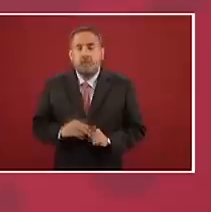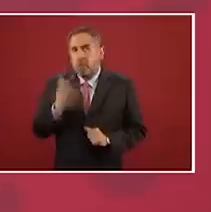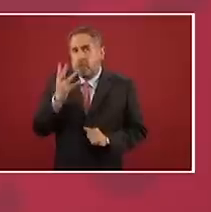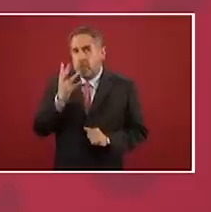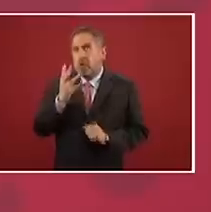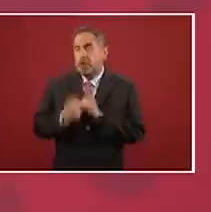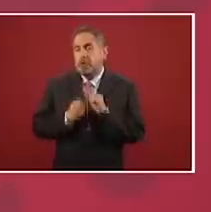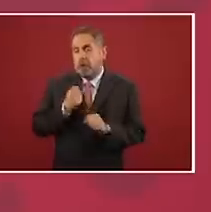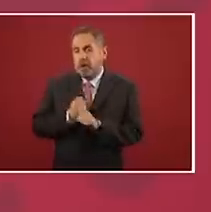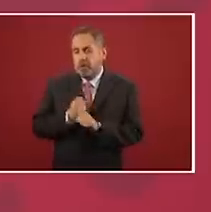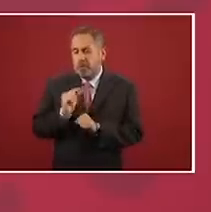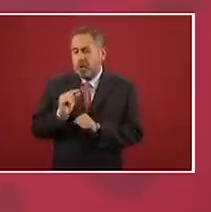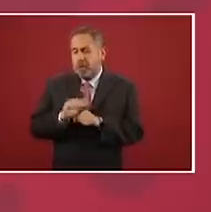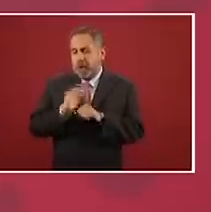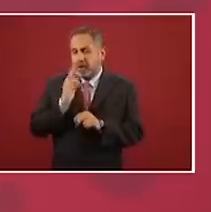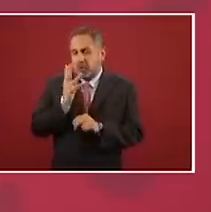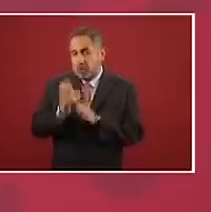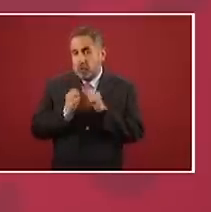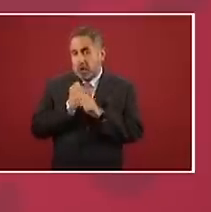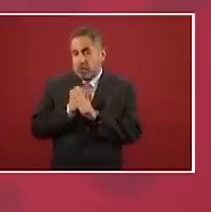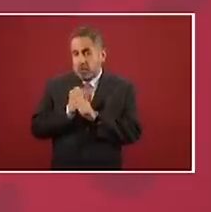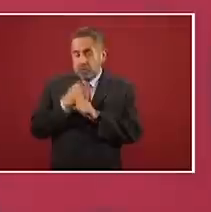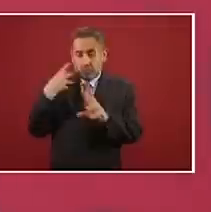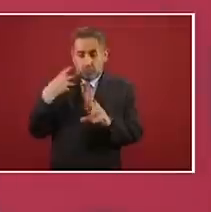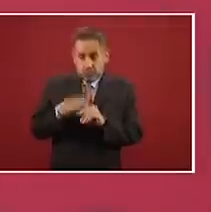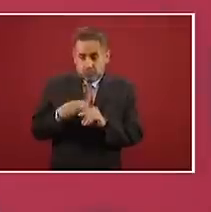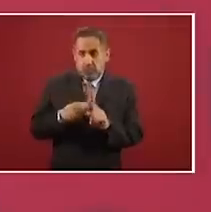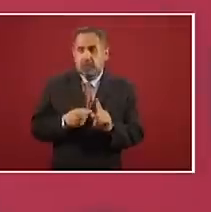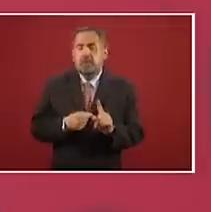4 años, un poco más,